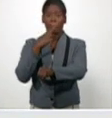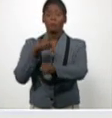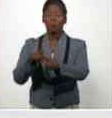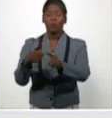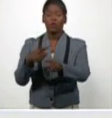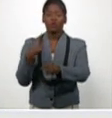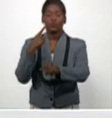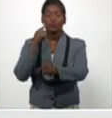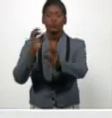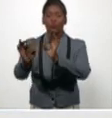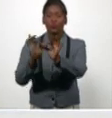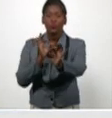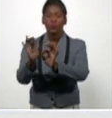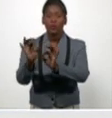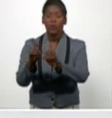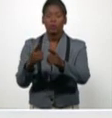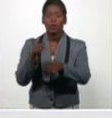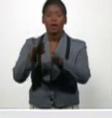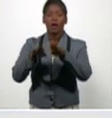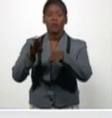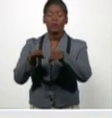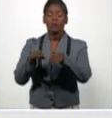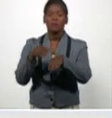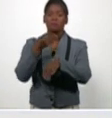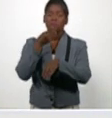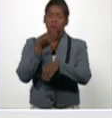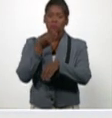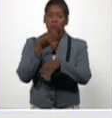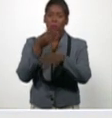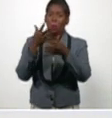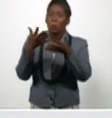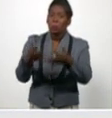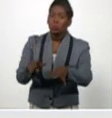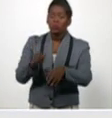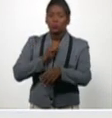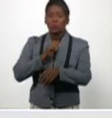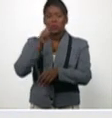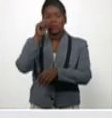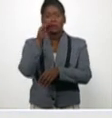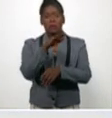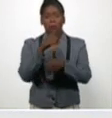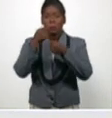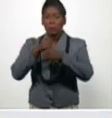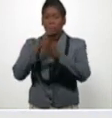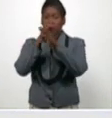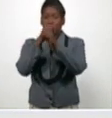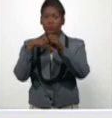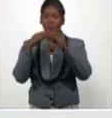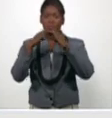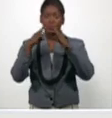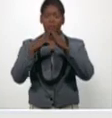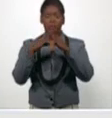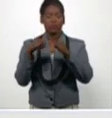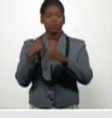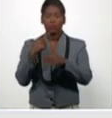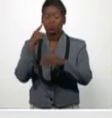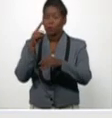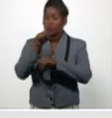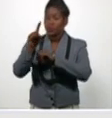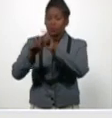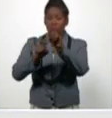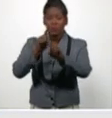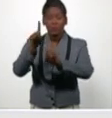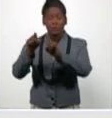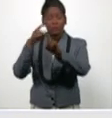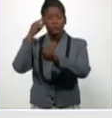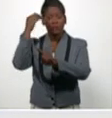han ido creando en nuestros hospitales, o sea, no en una sala, porque hay pacientes asintomáticos, que realmente tú puedes ponerlo